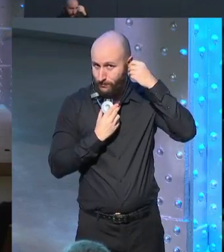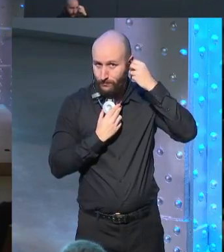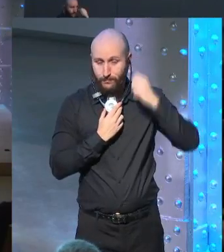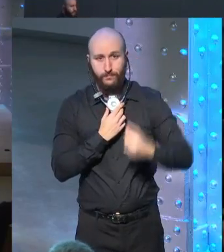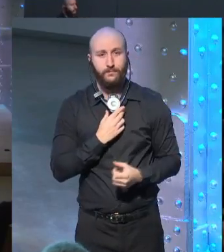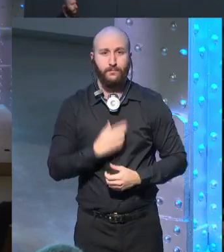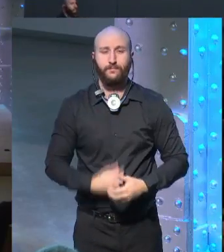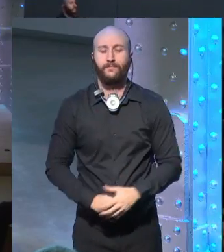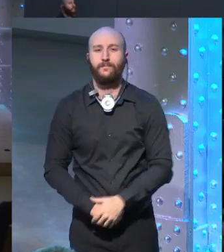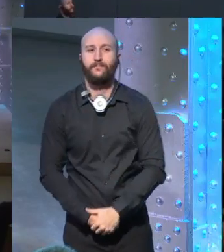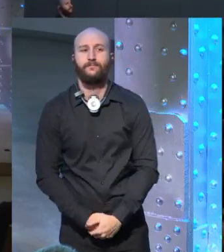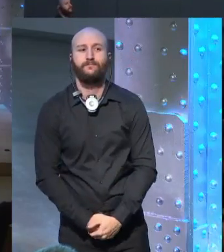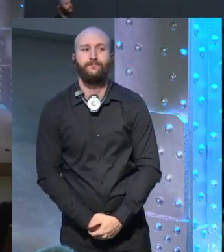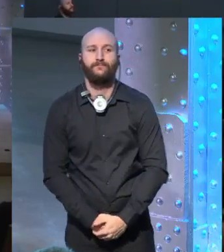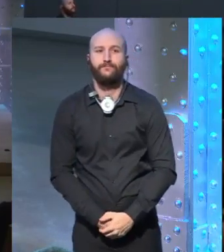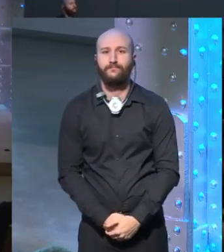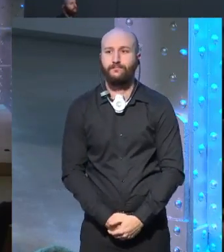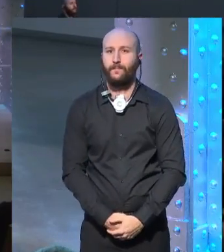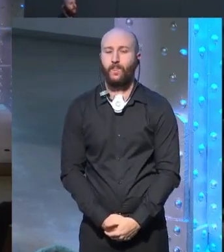There we go.